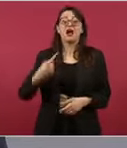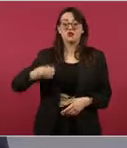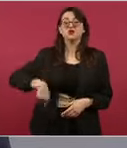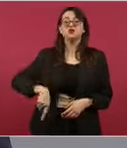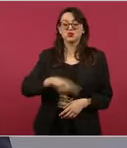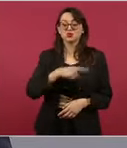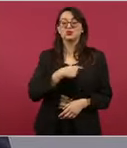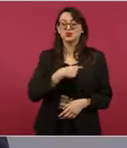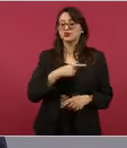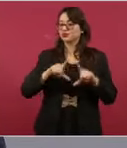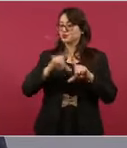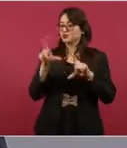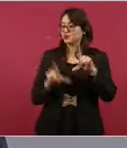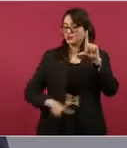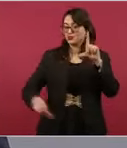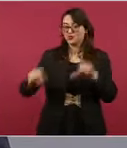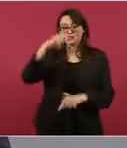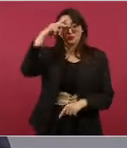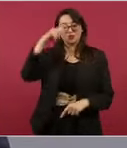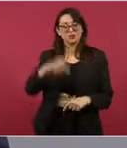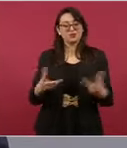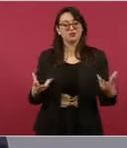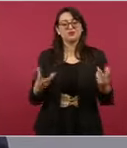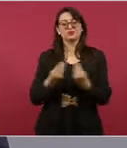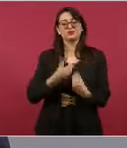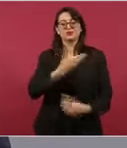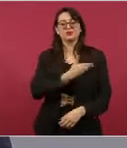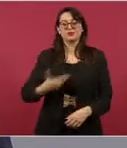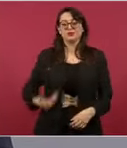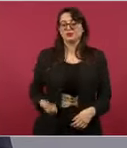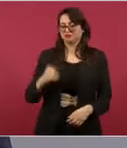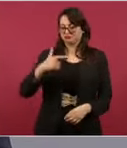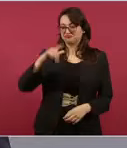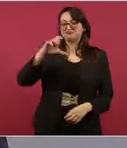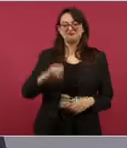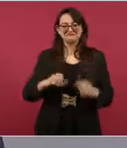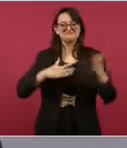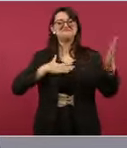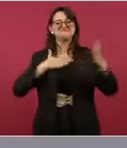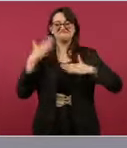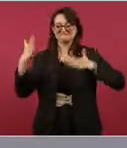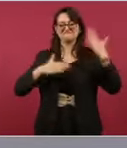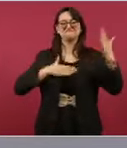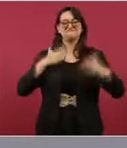a su presidente Andrés Manuel López Obrador, en este zócalo histórico,